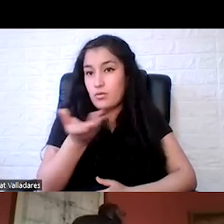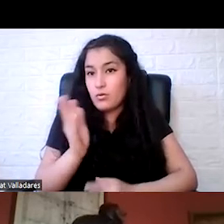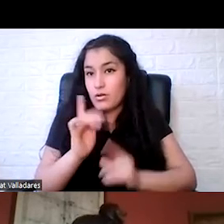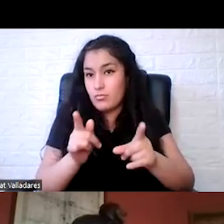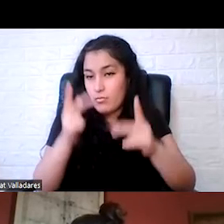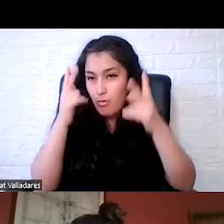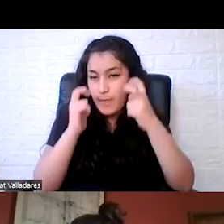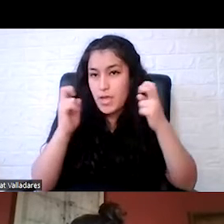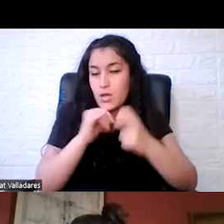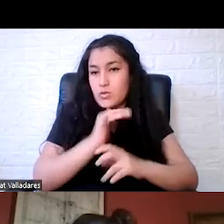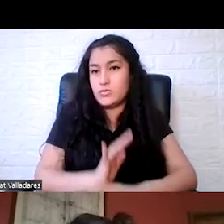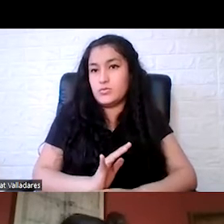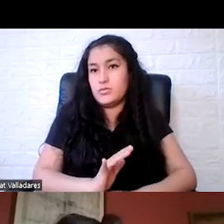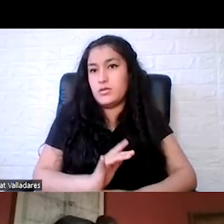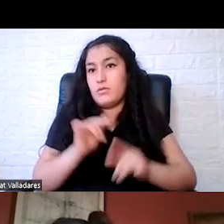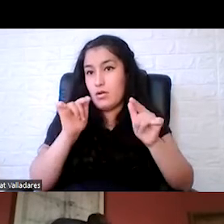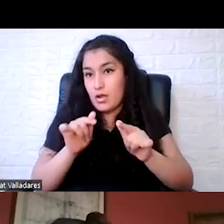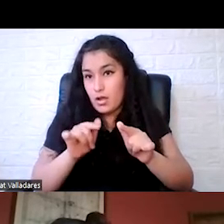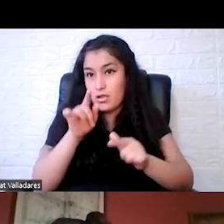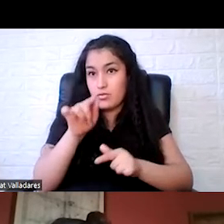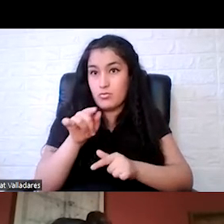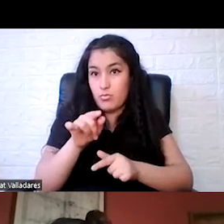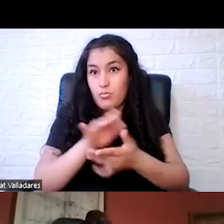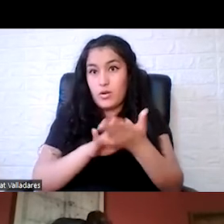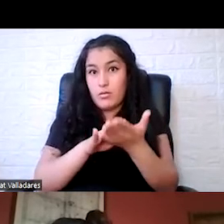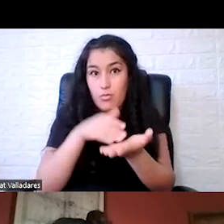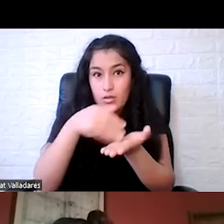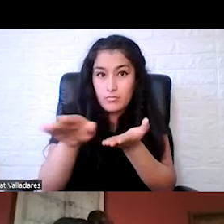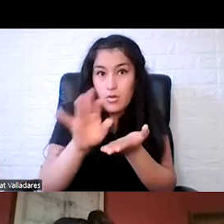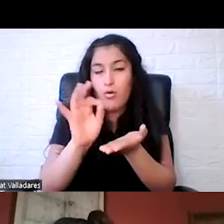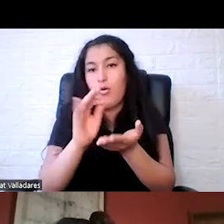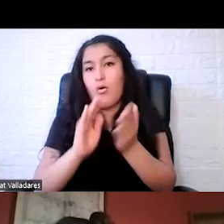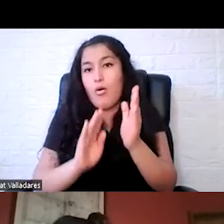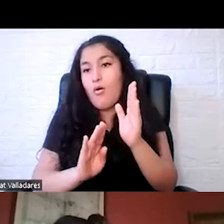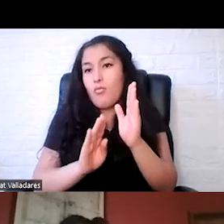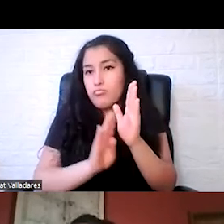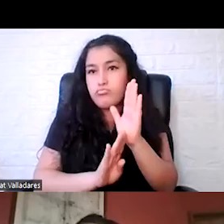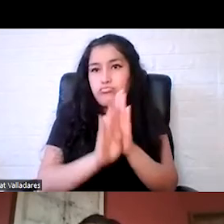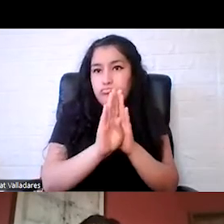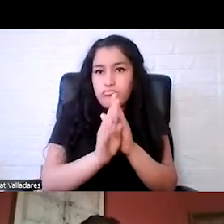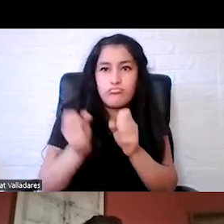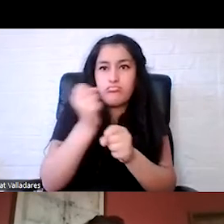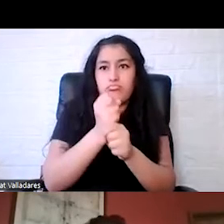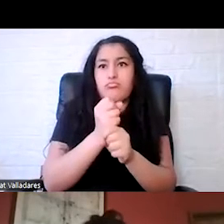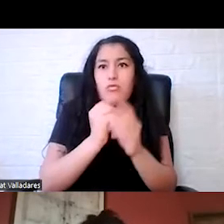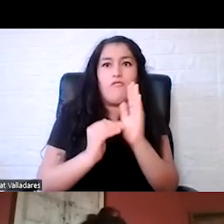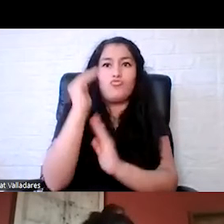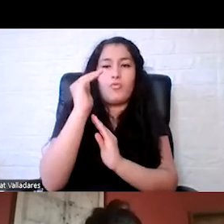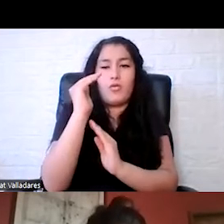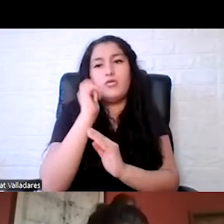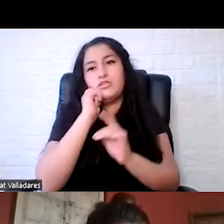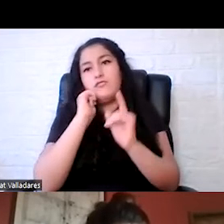tu ascenso o tu expulsión depende exclusivamente de tus mandos.